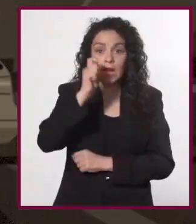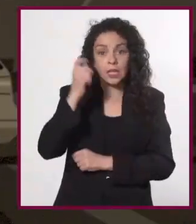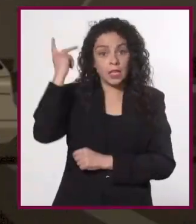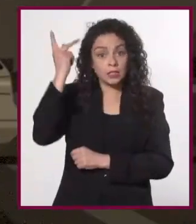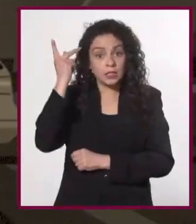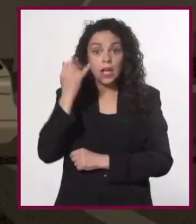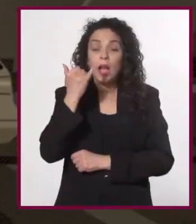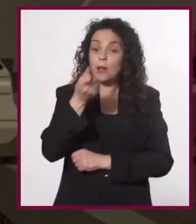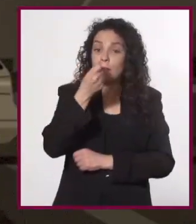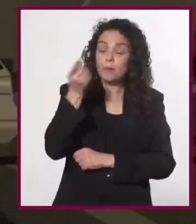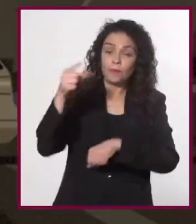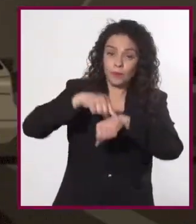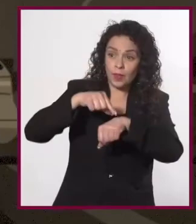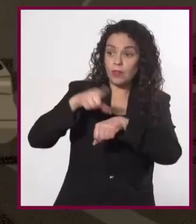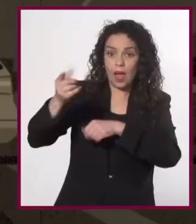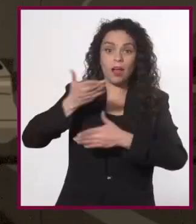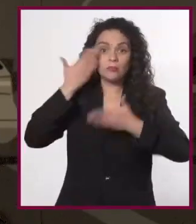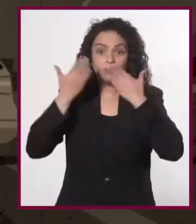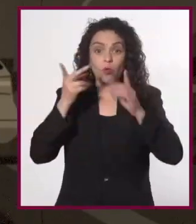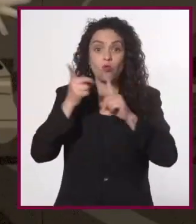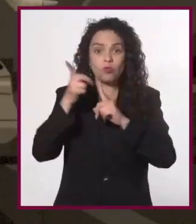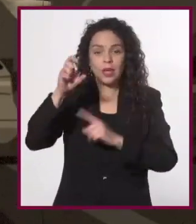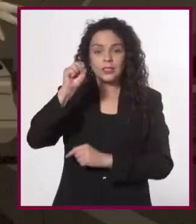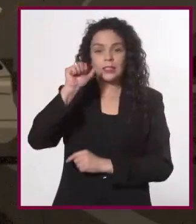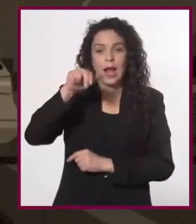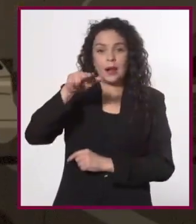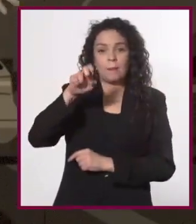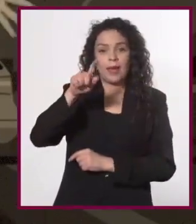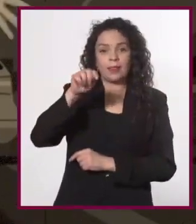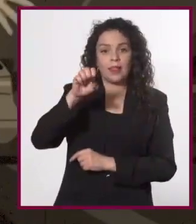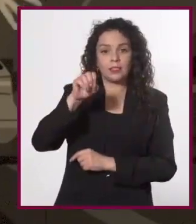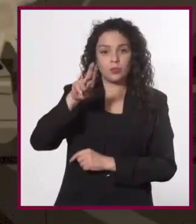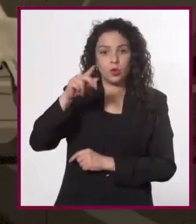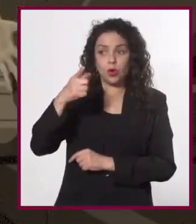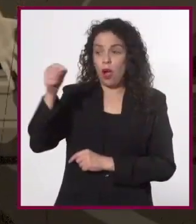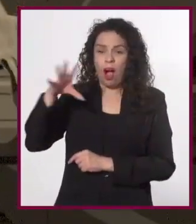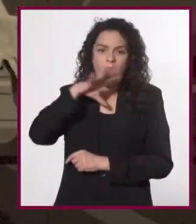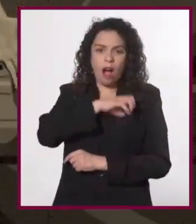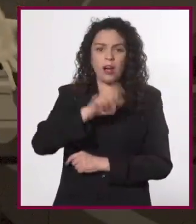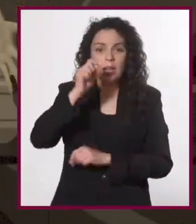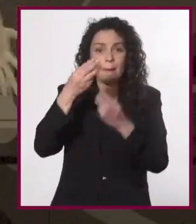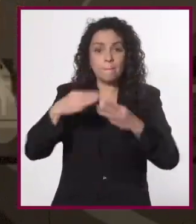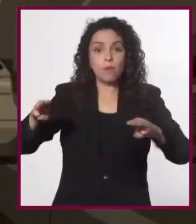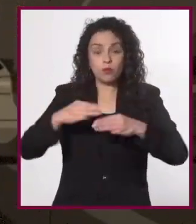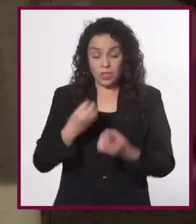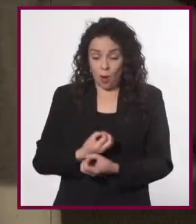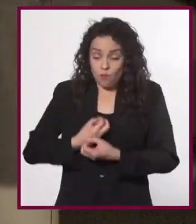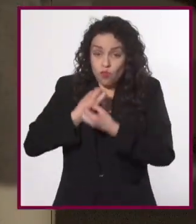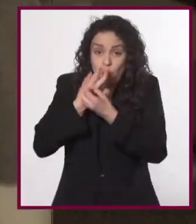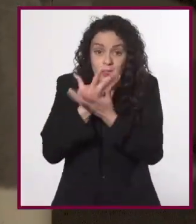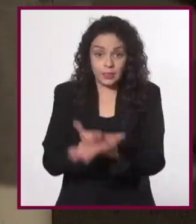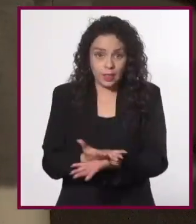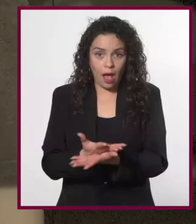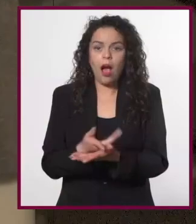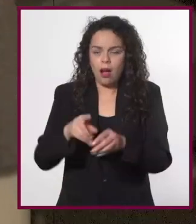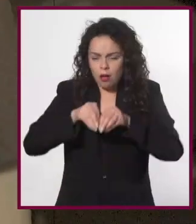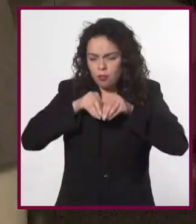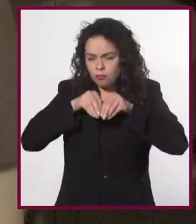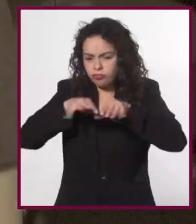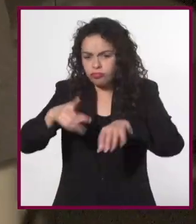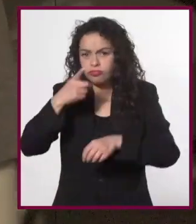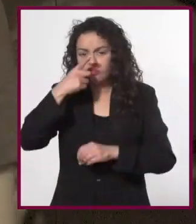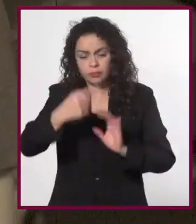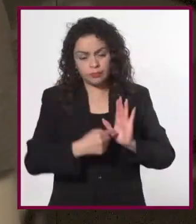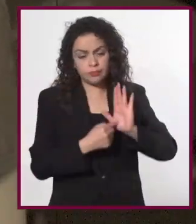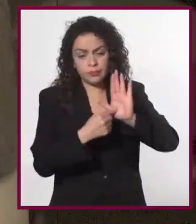psicología en San Petersburgo y fue siempre un gran apasionado de la poesía y la música. Difundió un manifiesto en el que